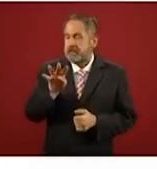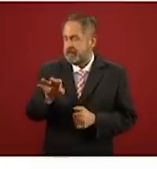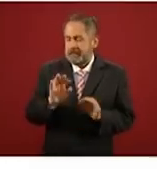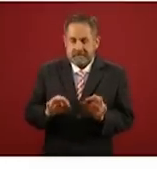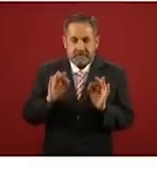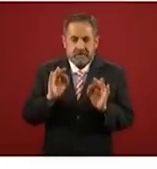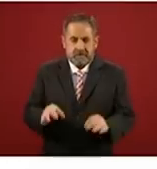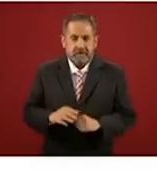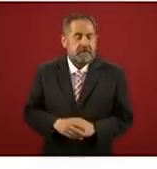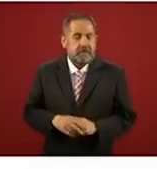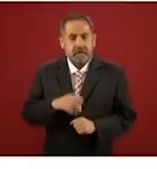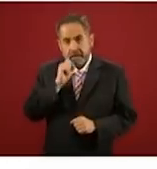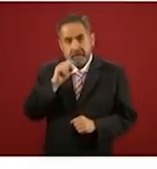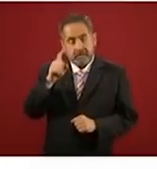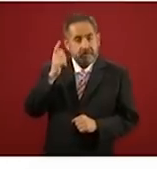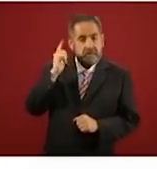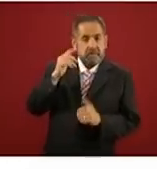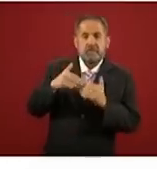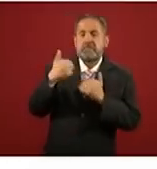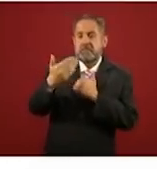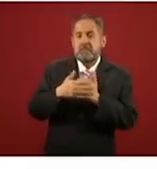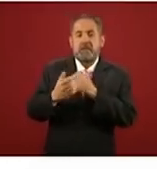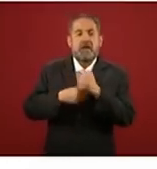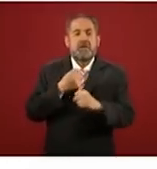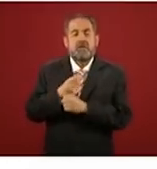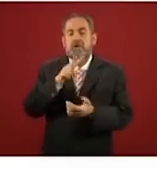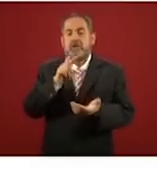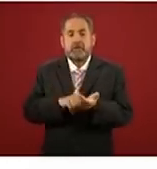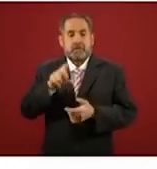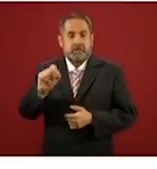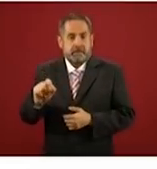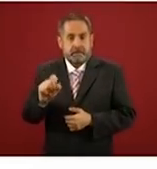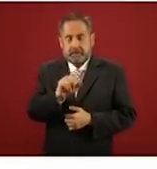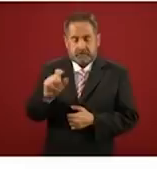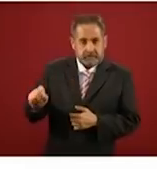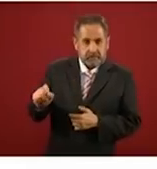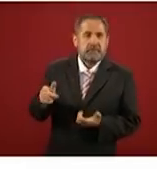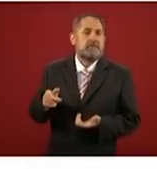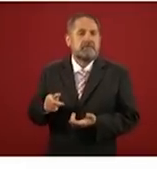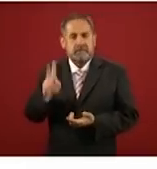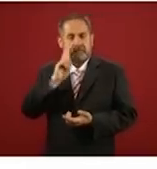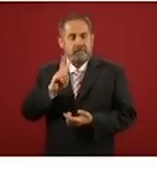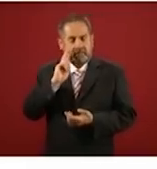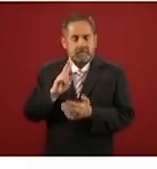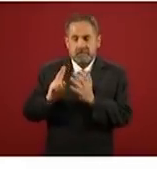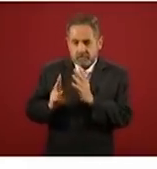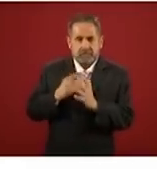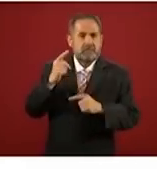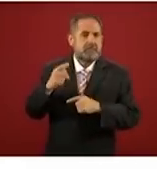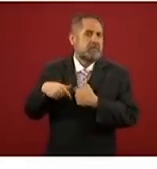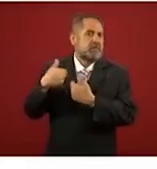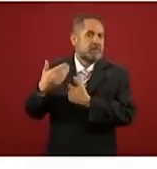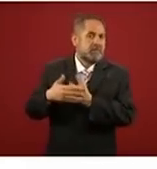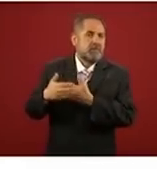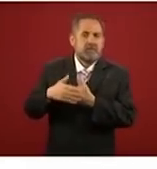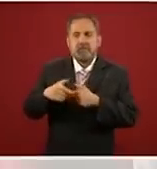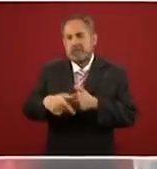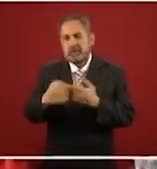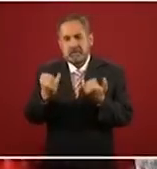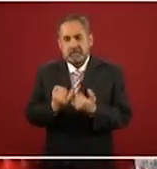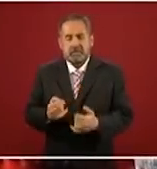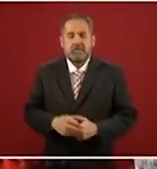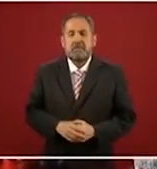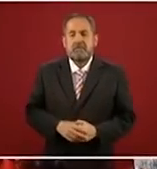y la expectativa para el 2020 es que se vuelva a repetir de la misma manera